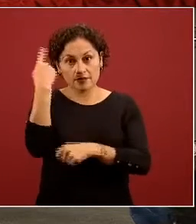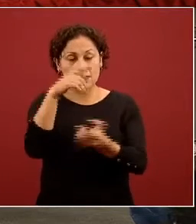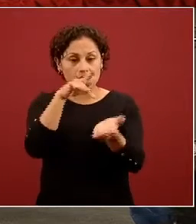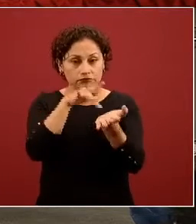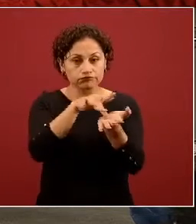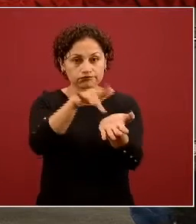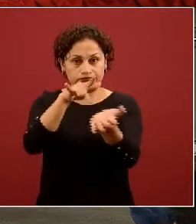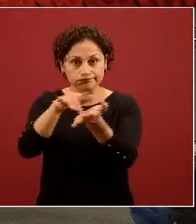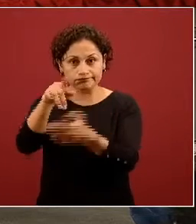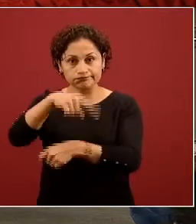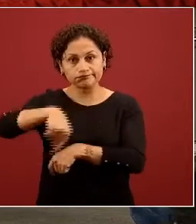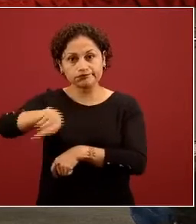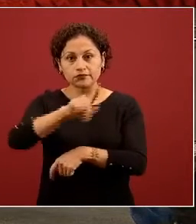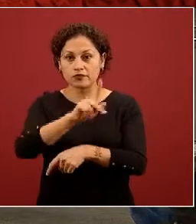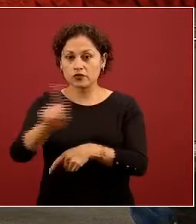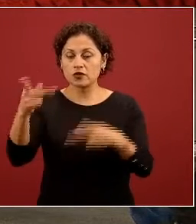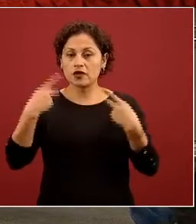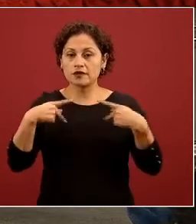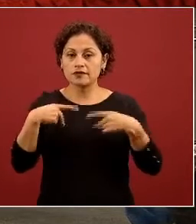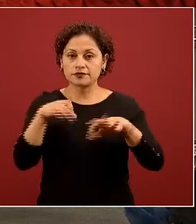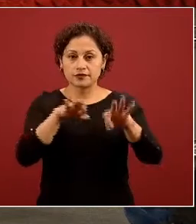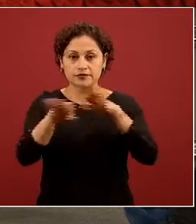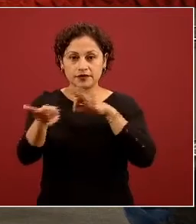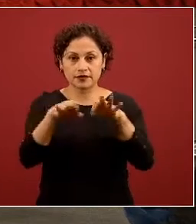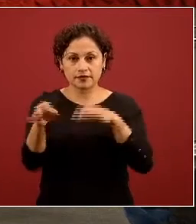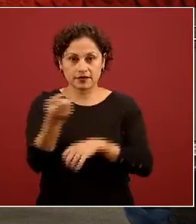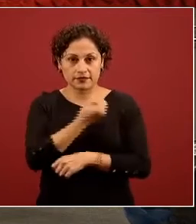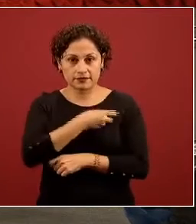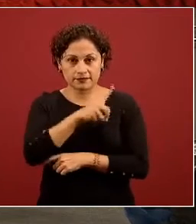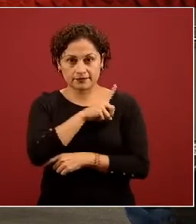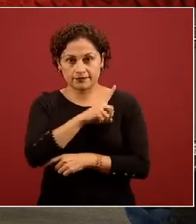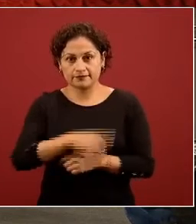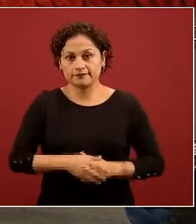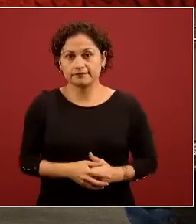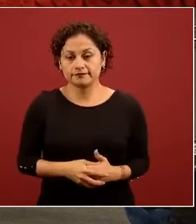al personal de salud. Vamos a verlo.